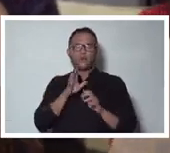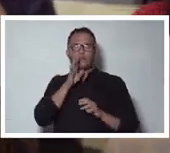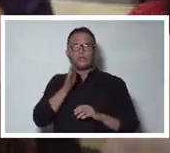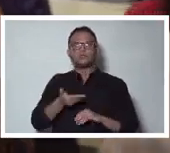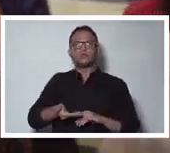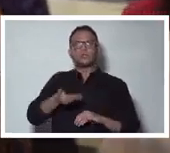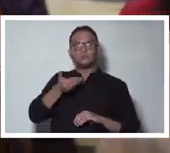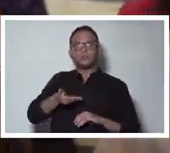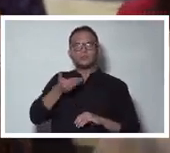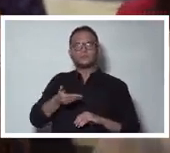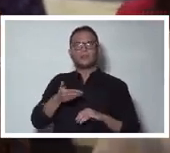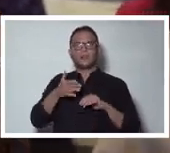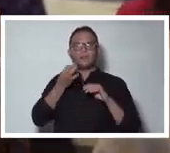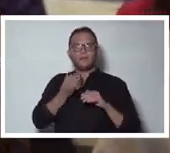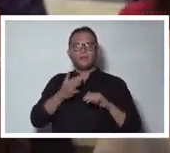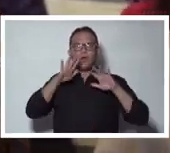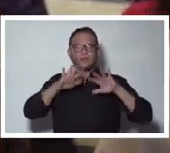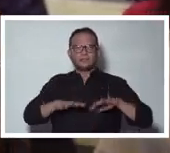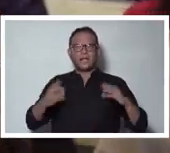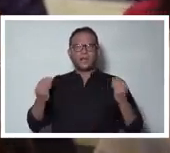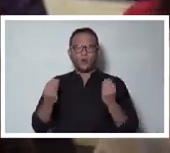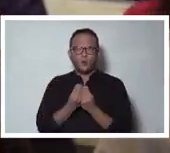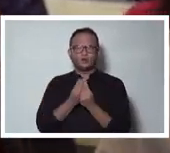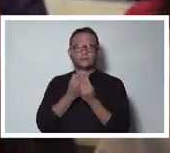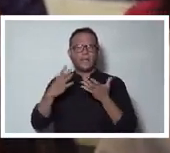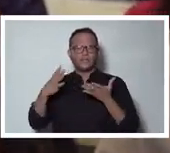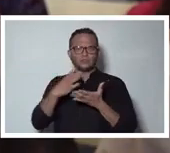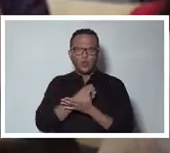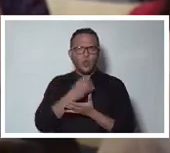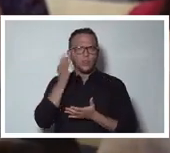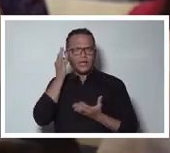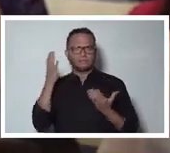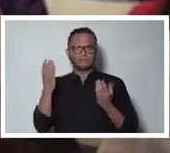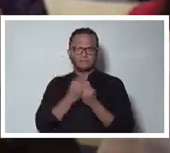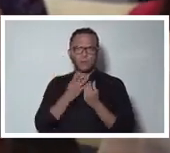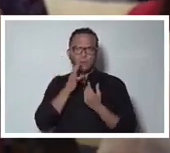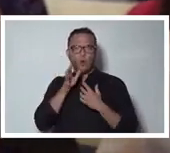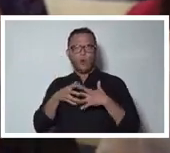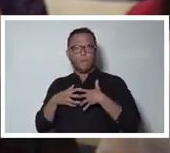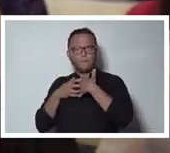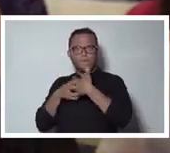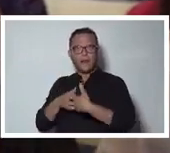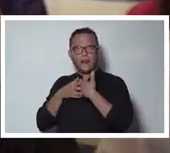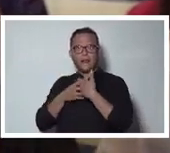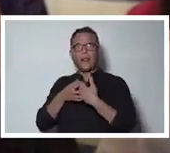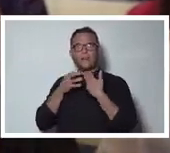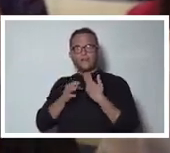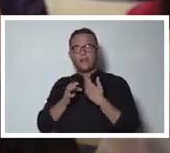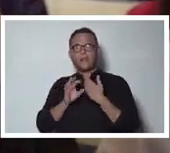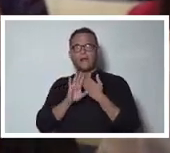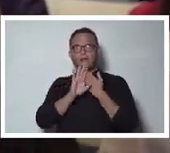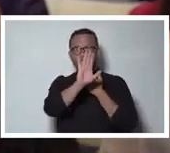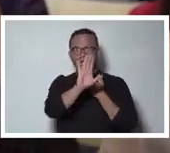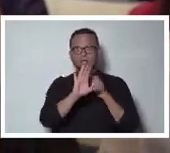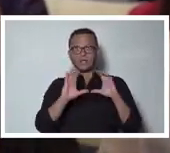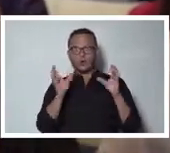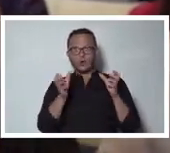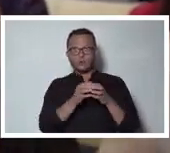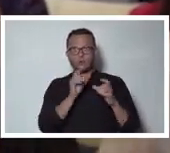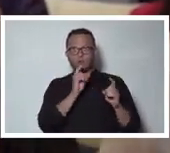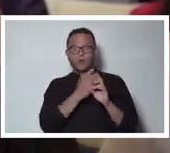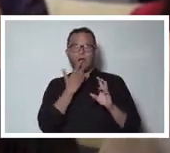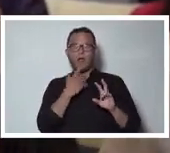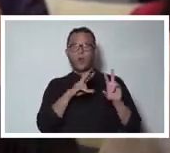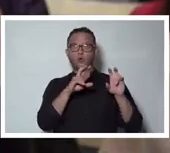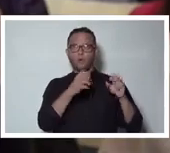muy importante estar todas a una porque esta pelea y lo que tenemos enfrente que es algo